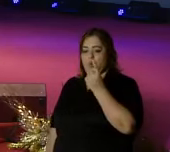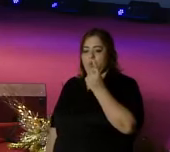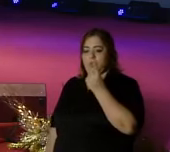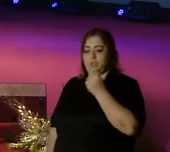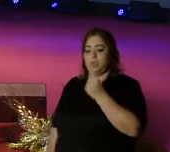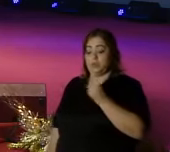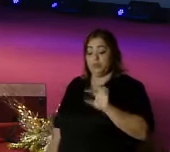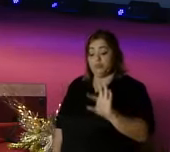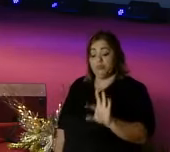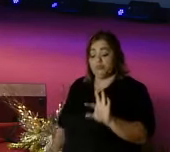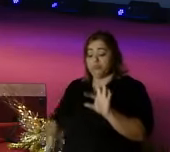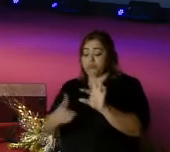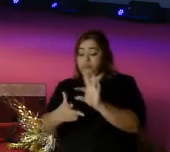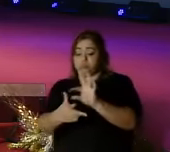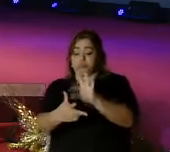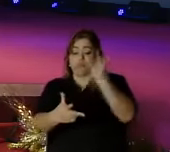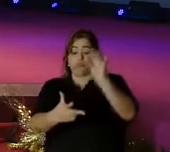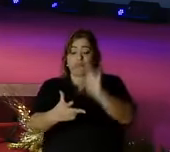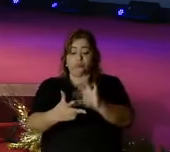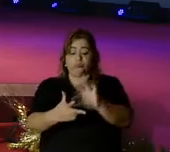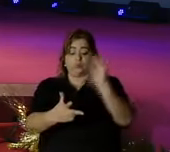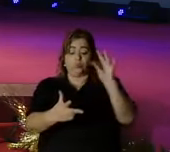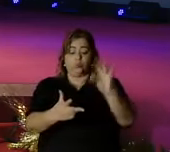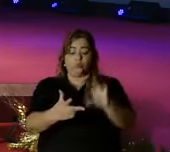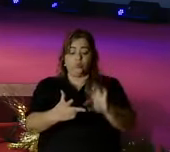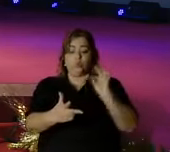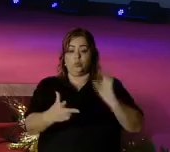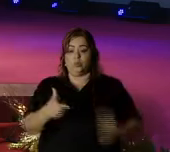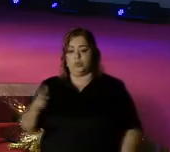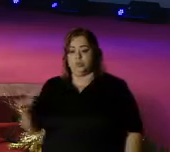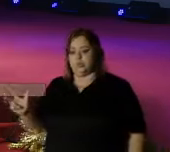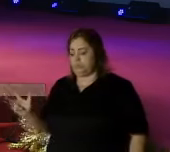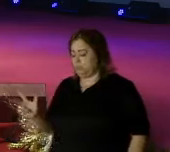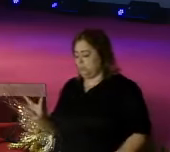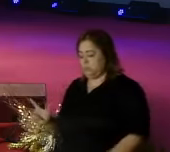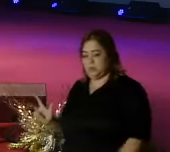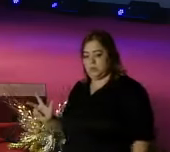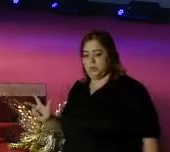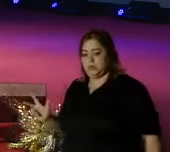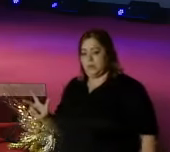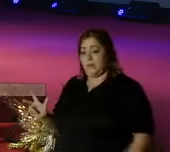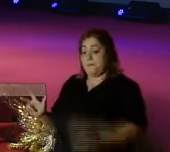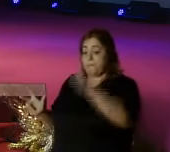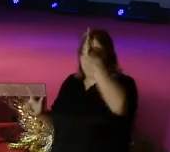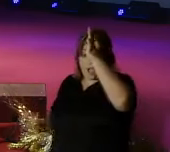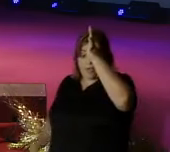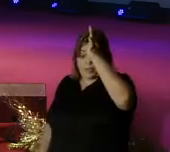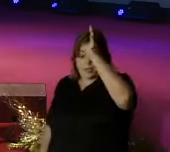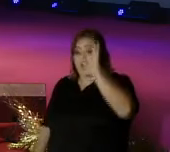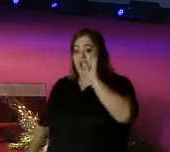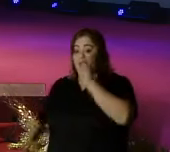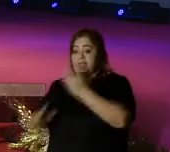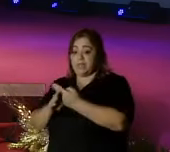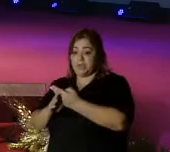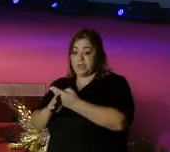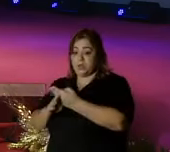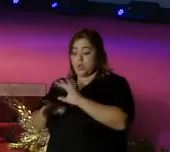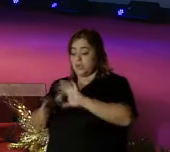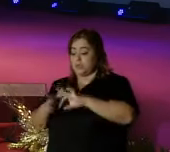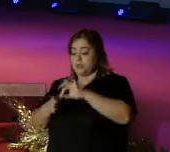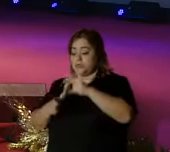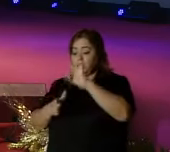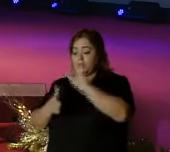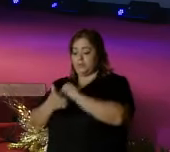tres. A tres. ¿Qué más tú necesitas? Al Padre, al Hijo y